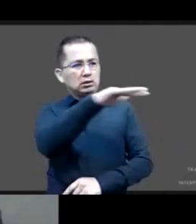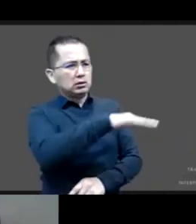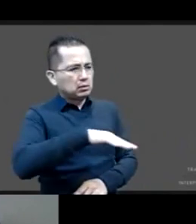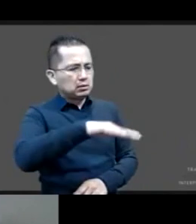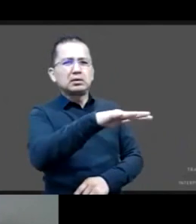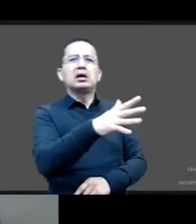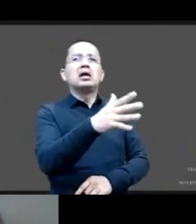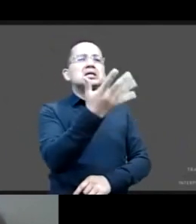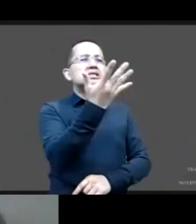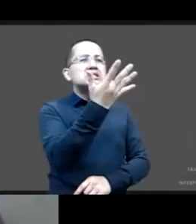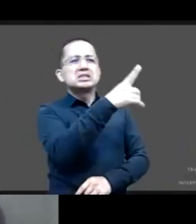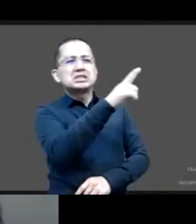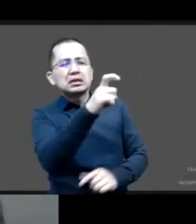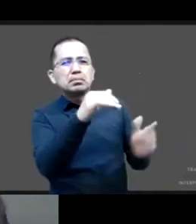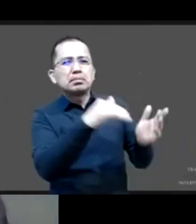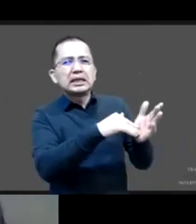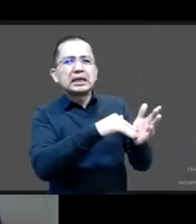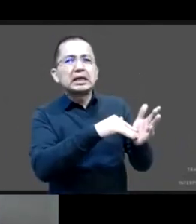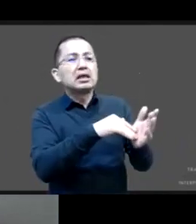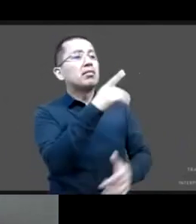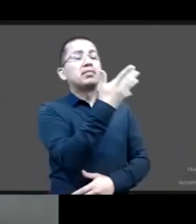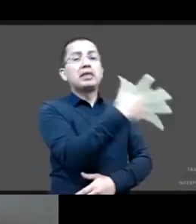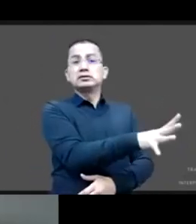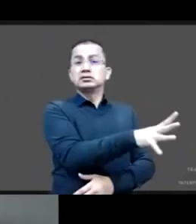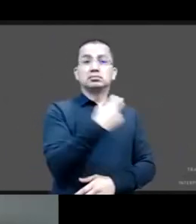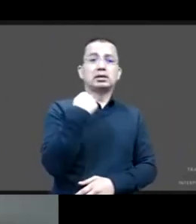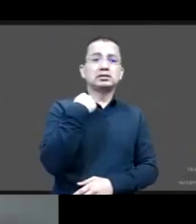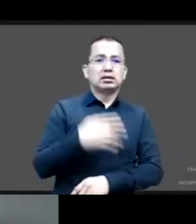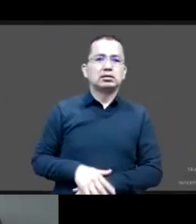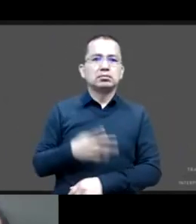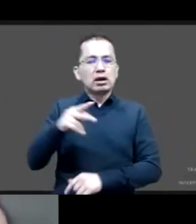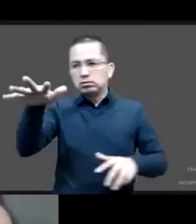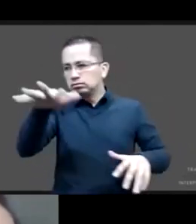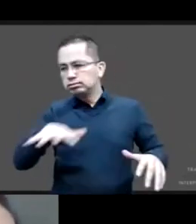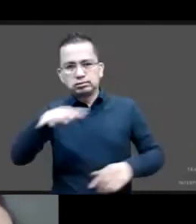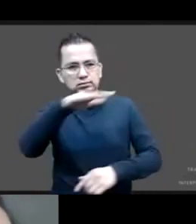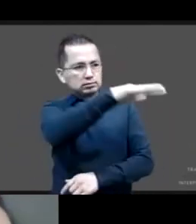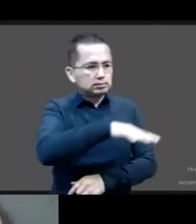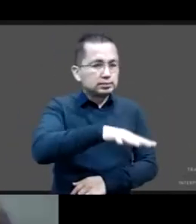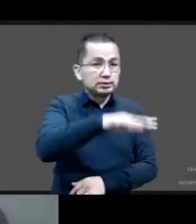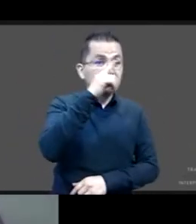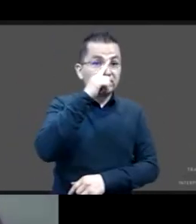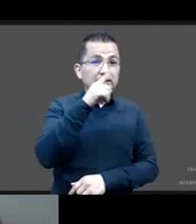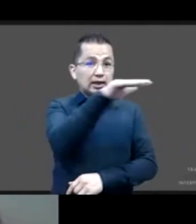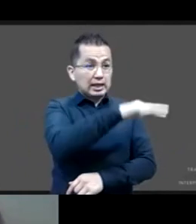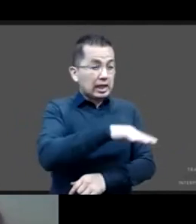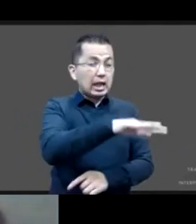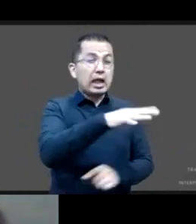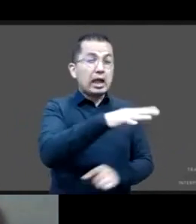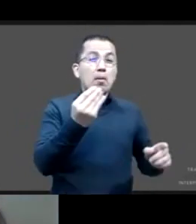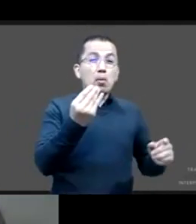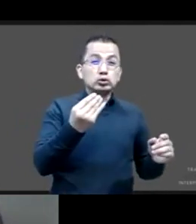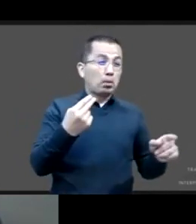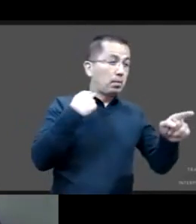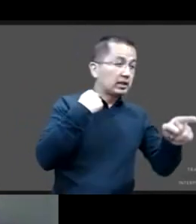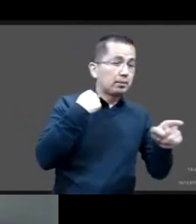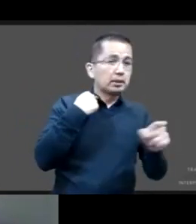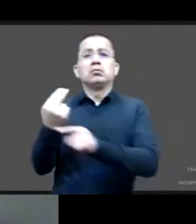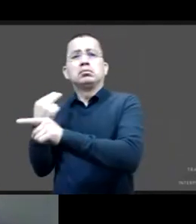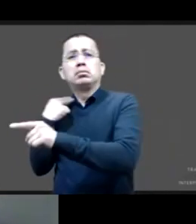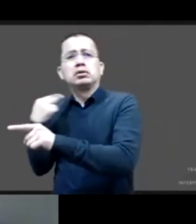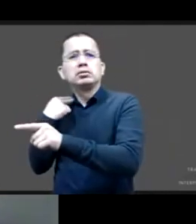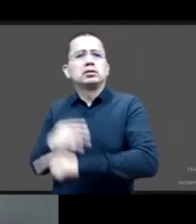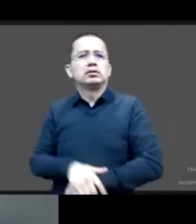pero Bogotá llegó a tener 80 homicidios por 100 mil habitantes y en esos homicidios víctimas y victimarios han